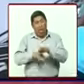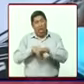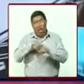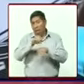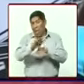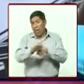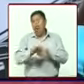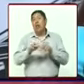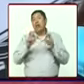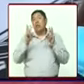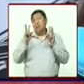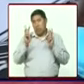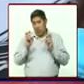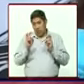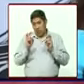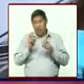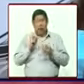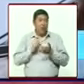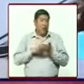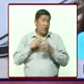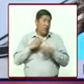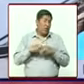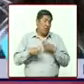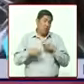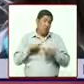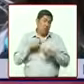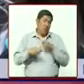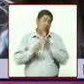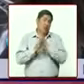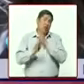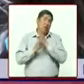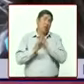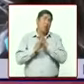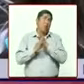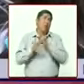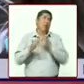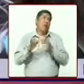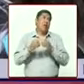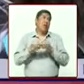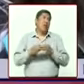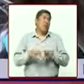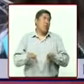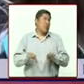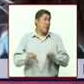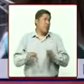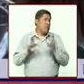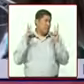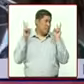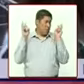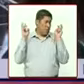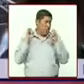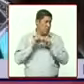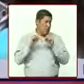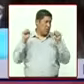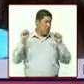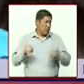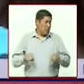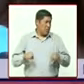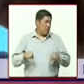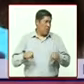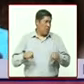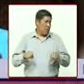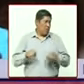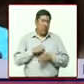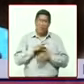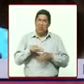por justamente evitar este tránsito de los buses. Estimar la pérdida que se tiene al sistema de transporte integrado, ¿no? En